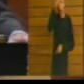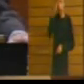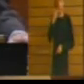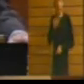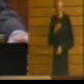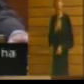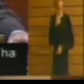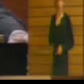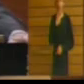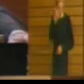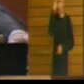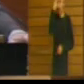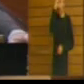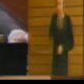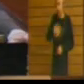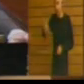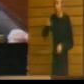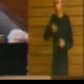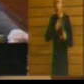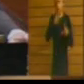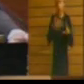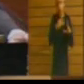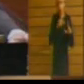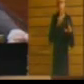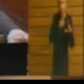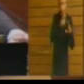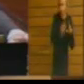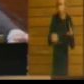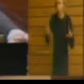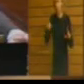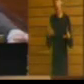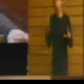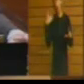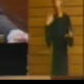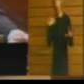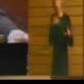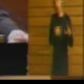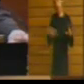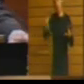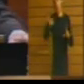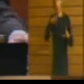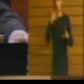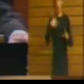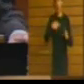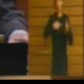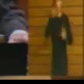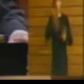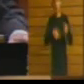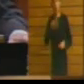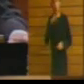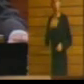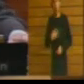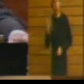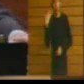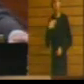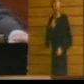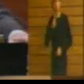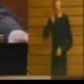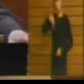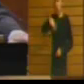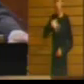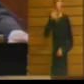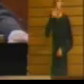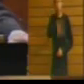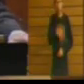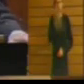francés e inglés, ¿saben a dónde les remite la página web? O dónde les remitía, mejor dicho, porque se ha corregido gracias a la denuncia que hicimos Unión de Pueblo